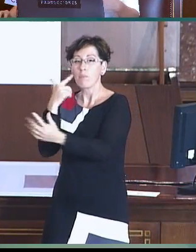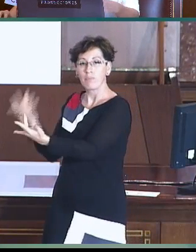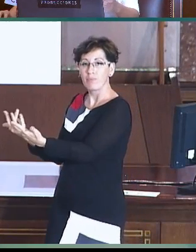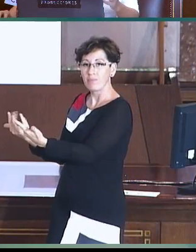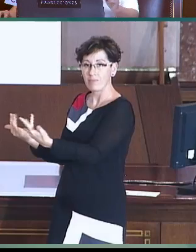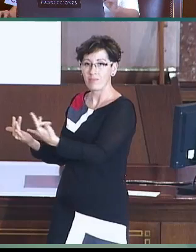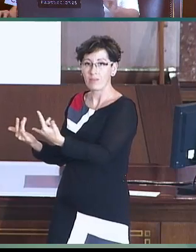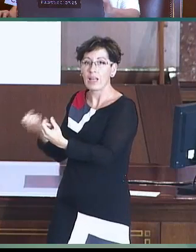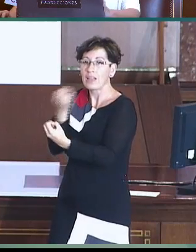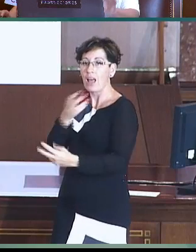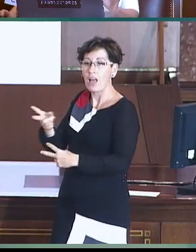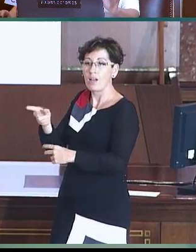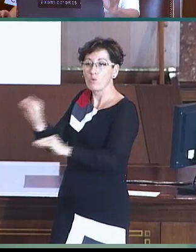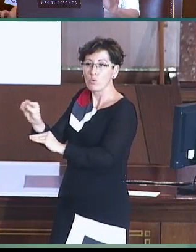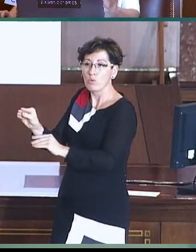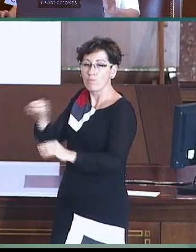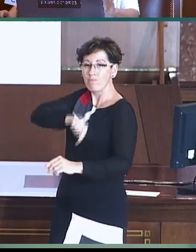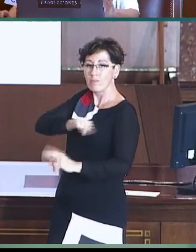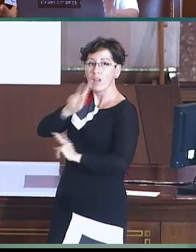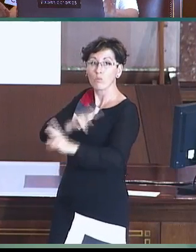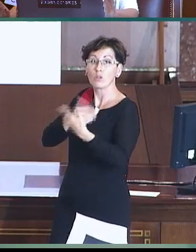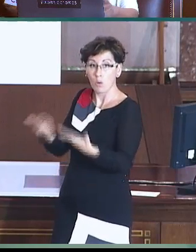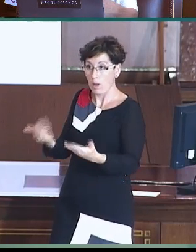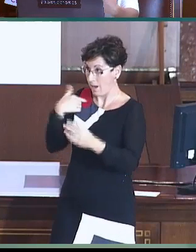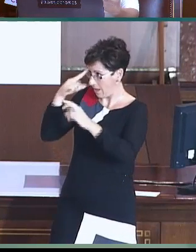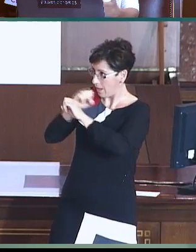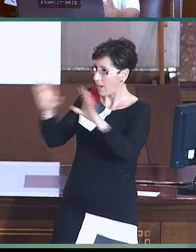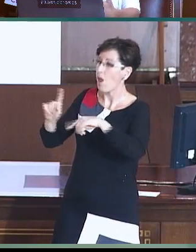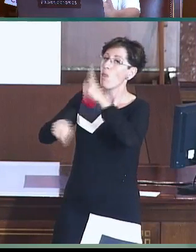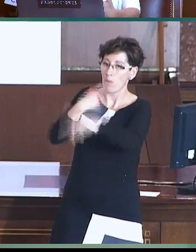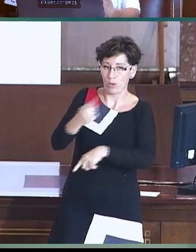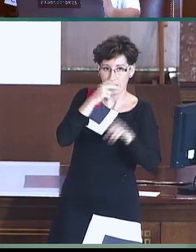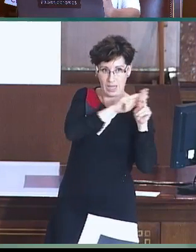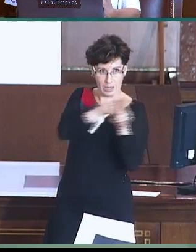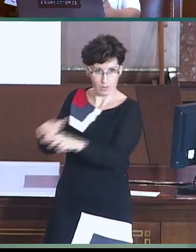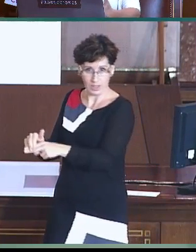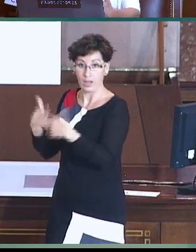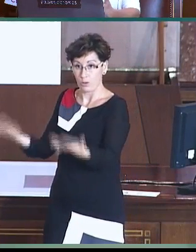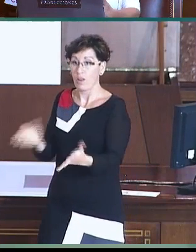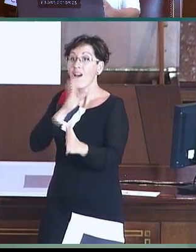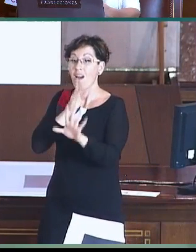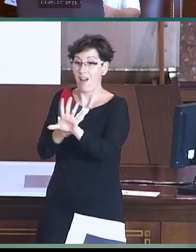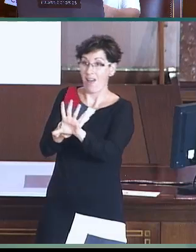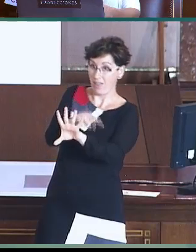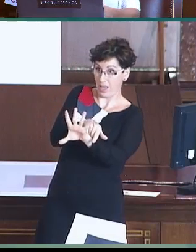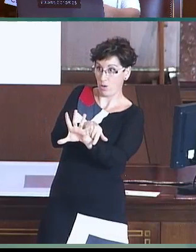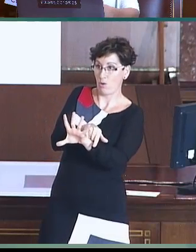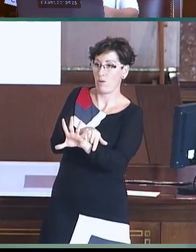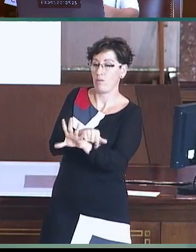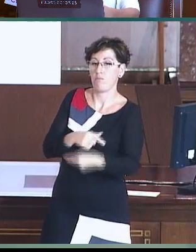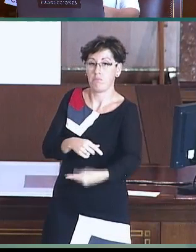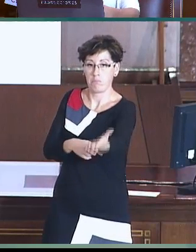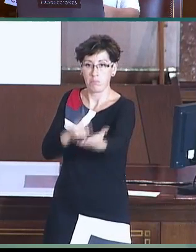a partir de ahí vamos a revisarla. Entonces, se pasó la prueba a los especialistas en lengua de